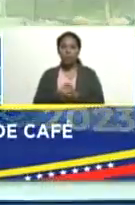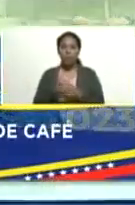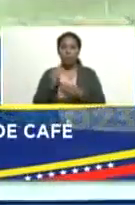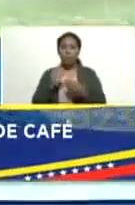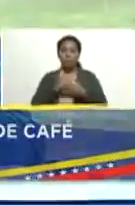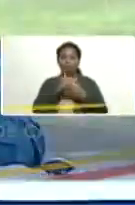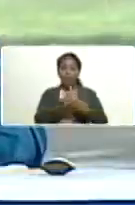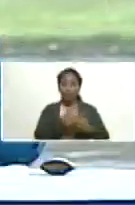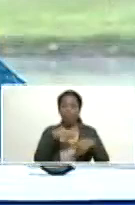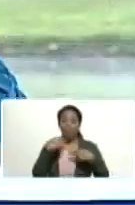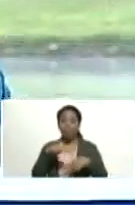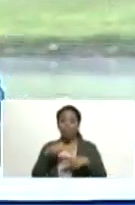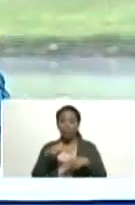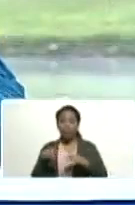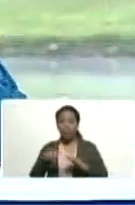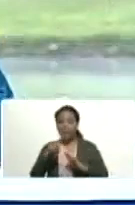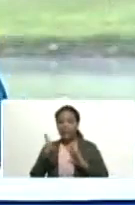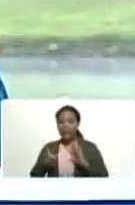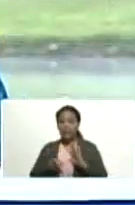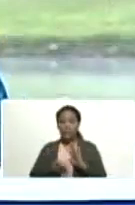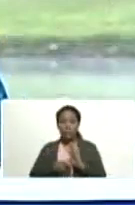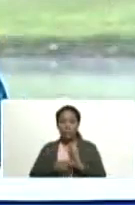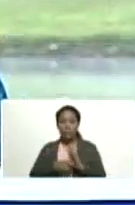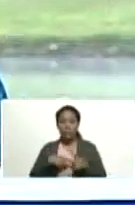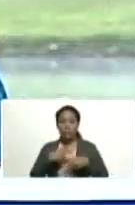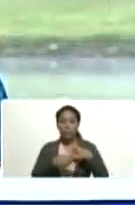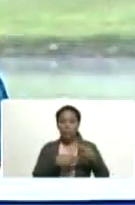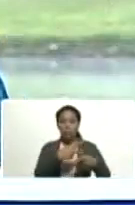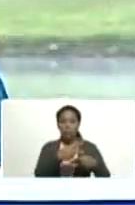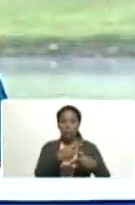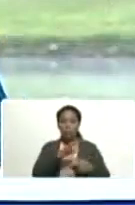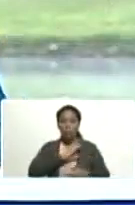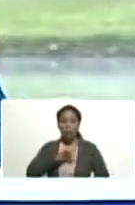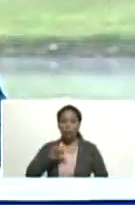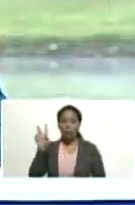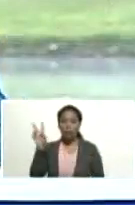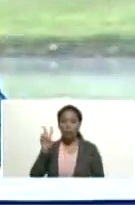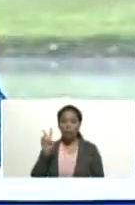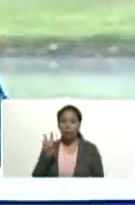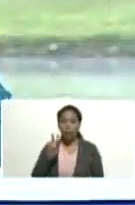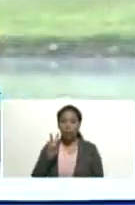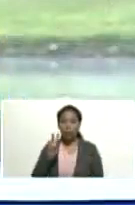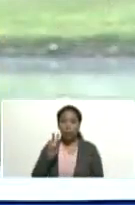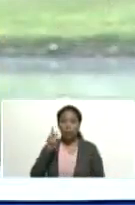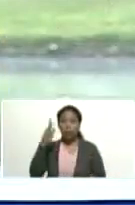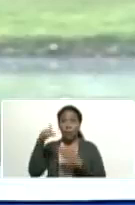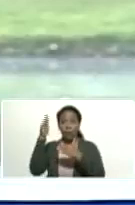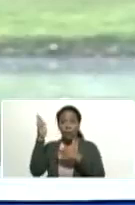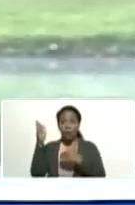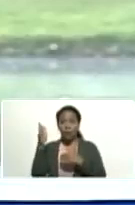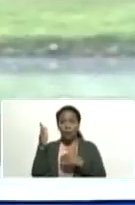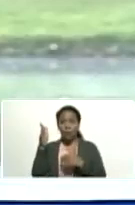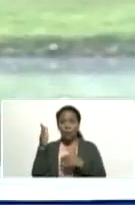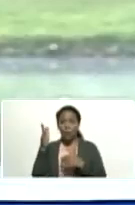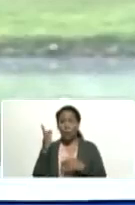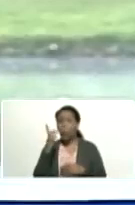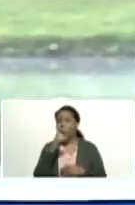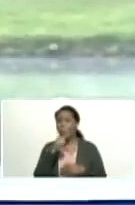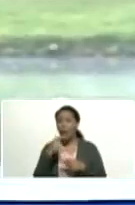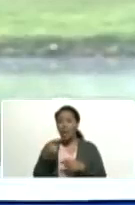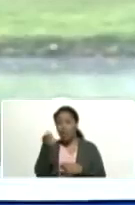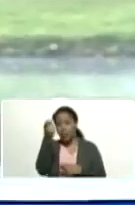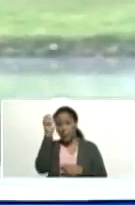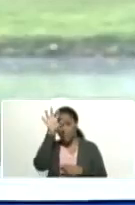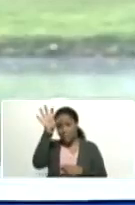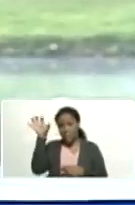nivel general, con producción nacional y complemento importador. No hay país en el mundo que no